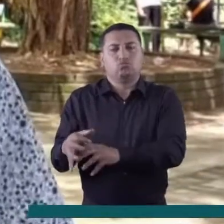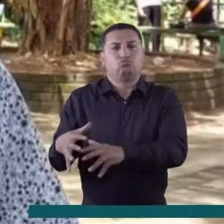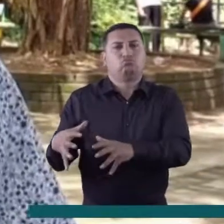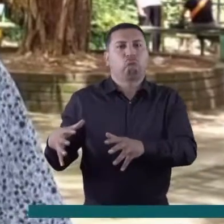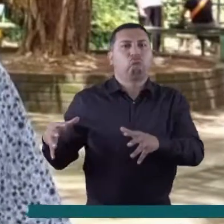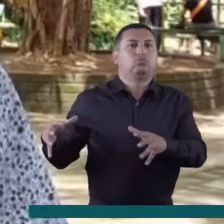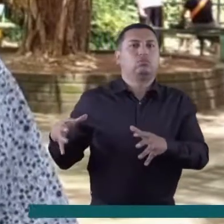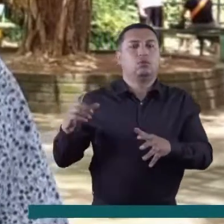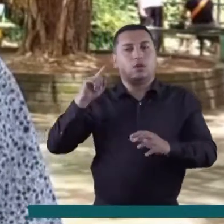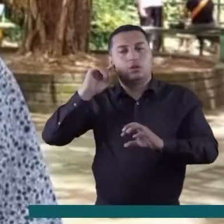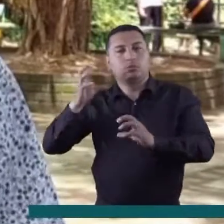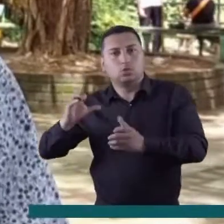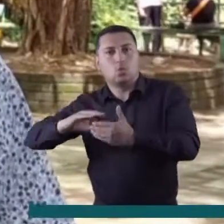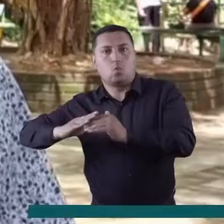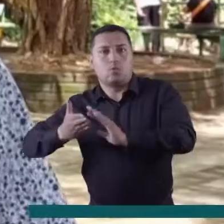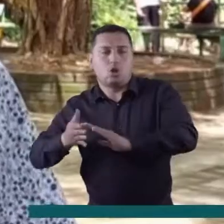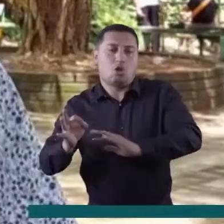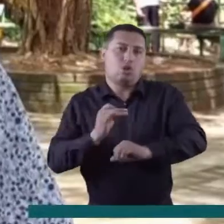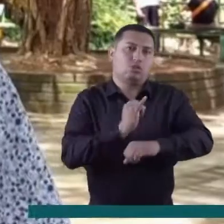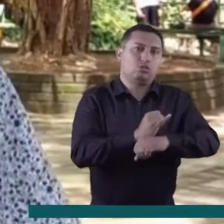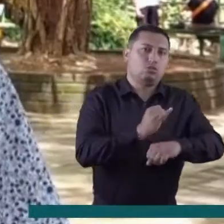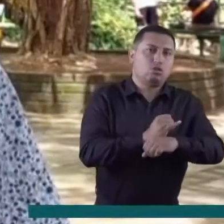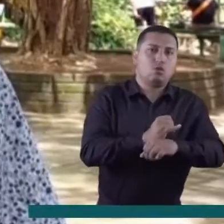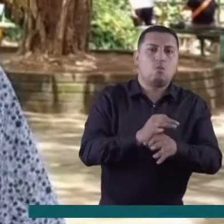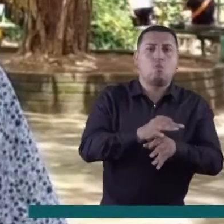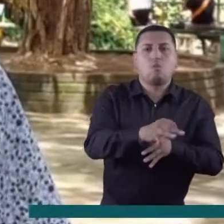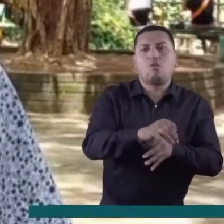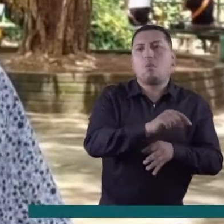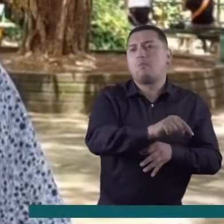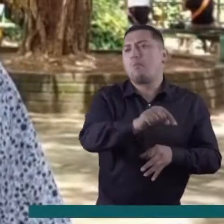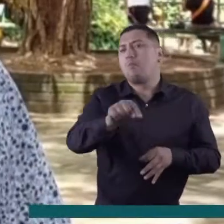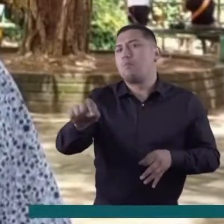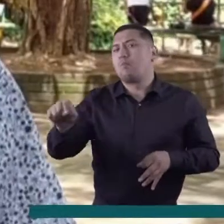emisoras comunitarias o institucionales en Taraira, Carurú,